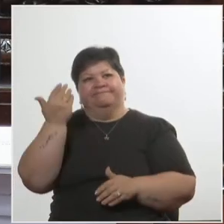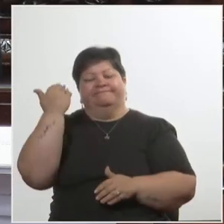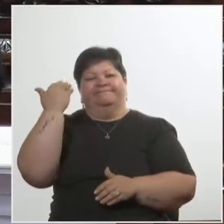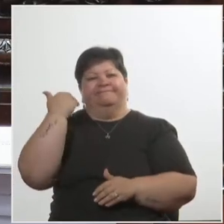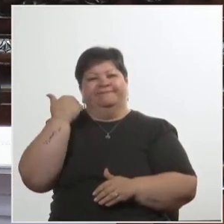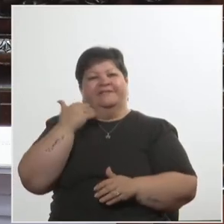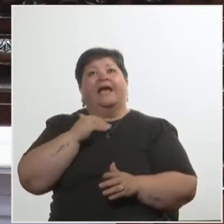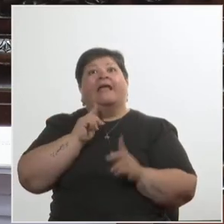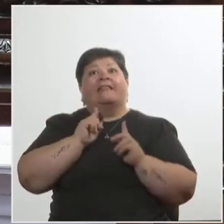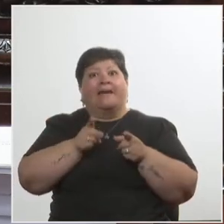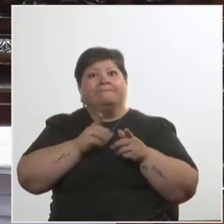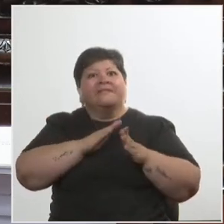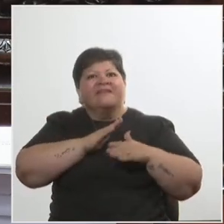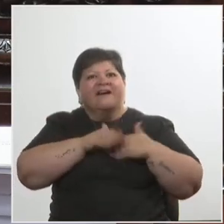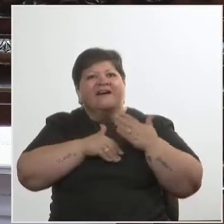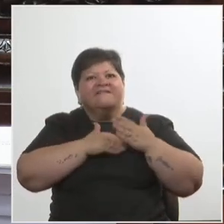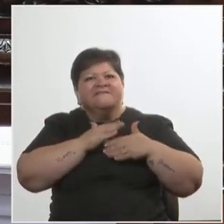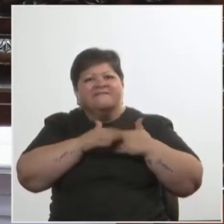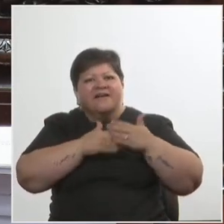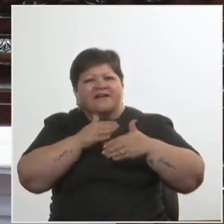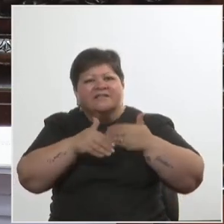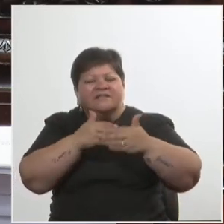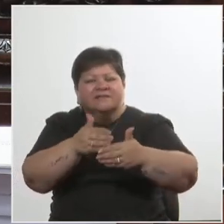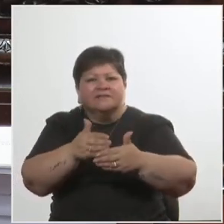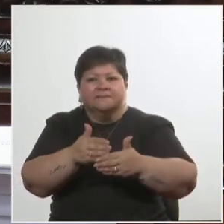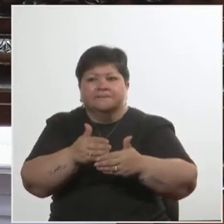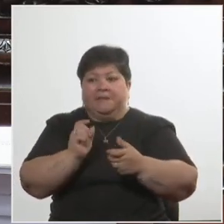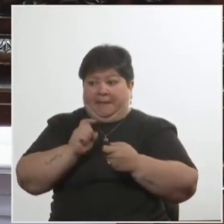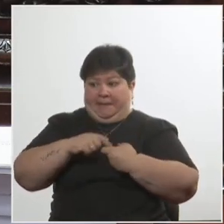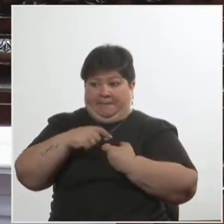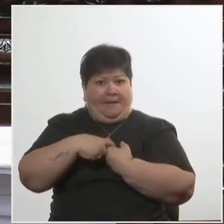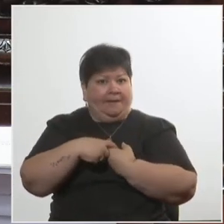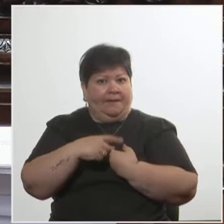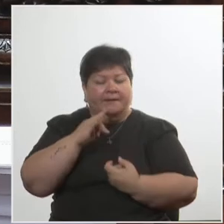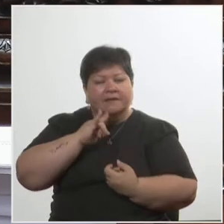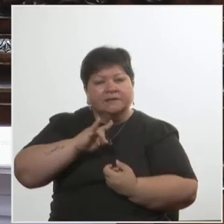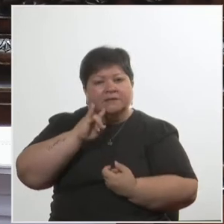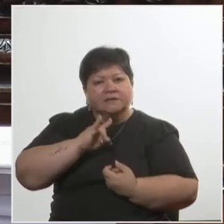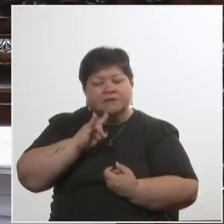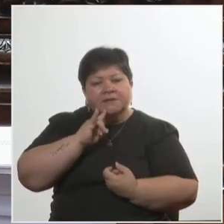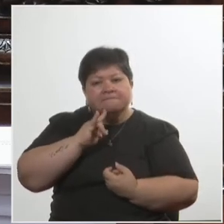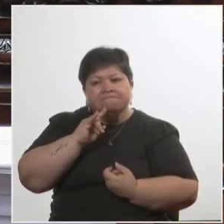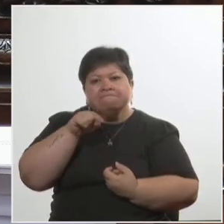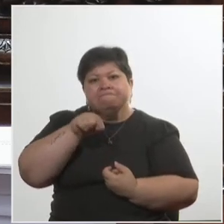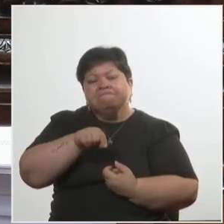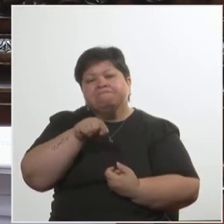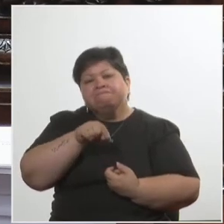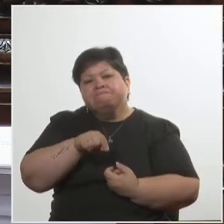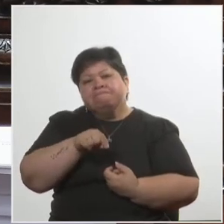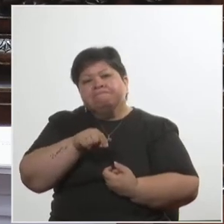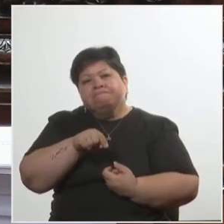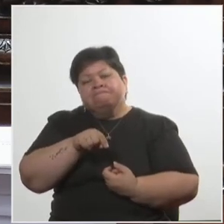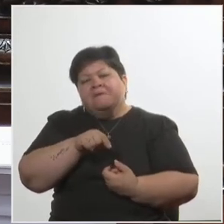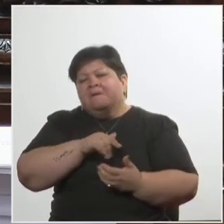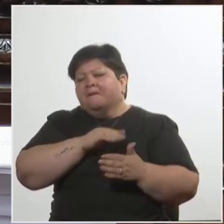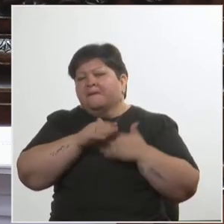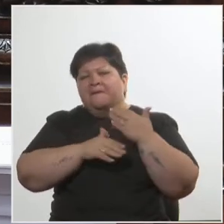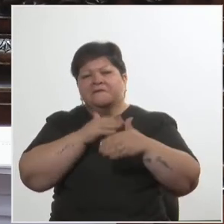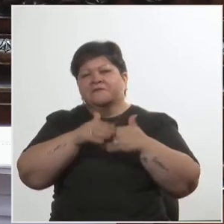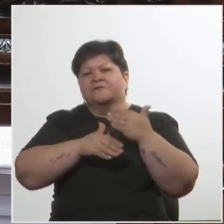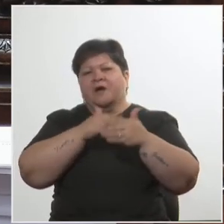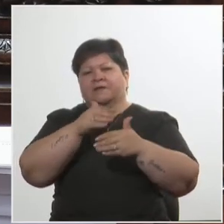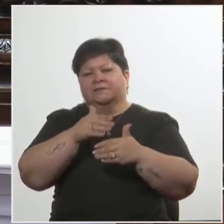avances y vaya que Las gremiales lecheras en este sentido están han ido avanzando